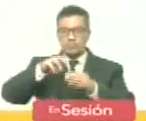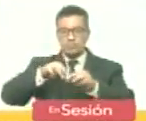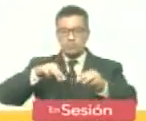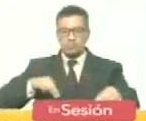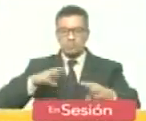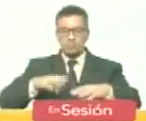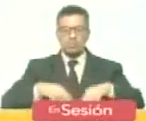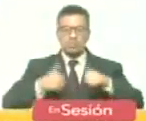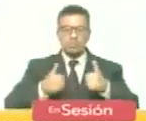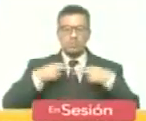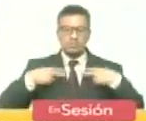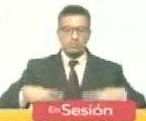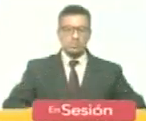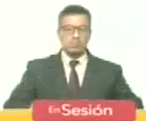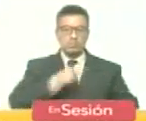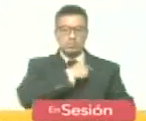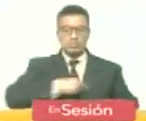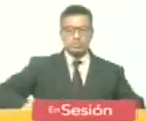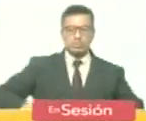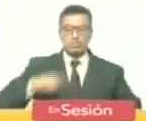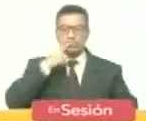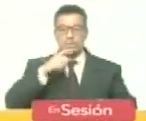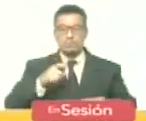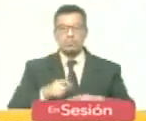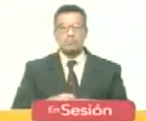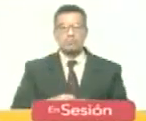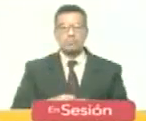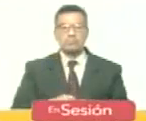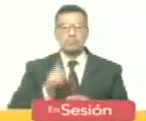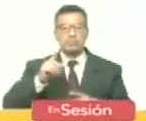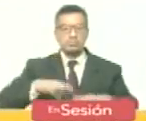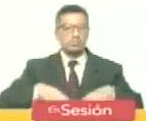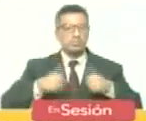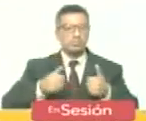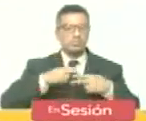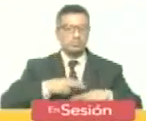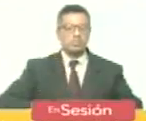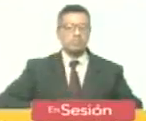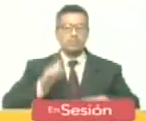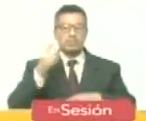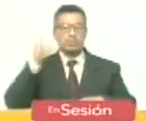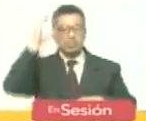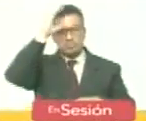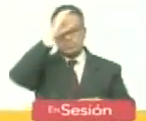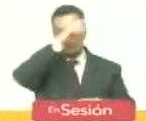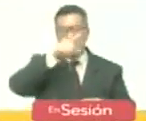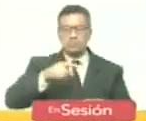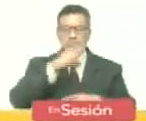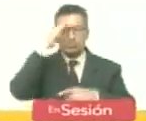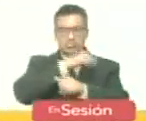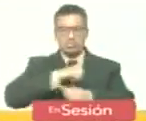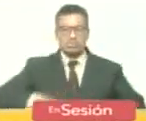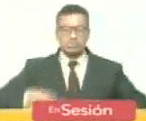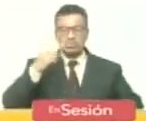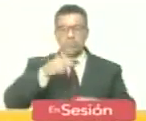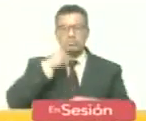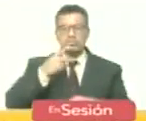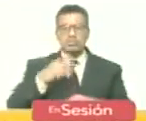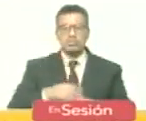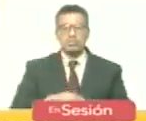presidente Nicolás Maduro. Y le salvó la vida a la primera combatiente, al alto mando militar, al alto mando político.